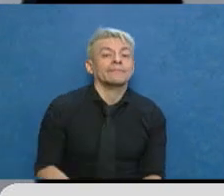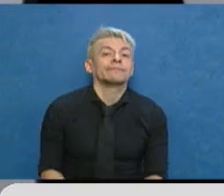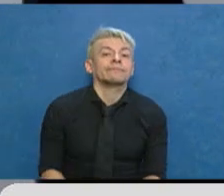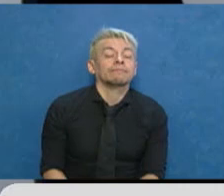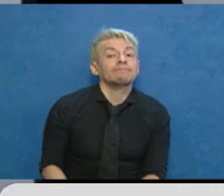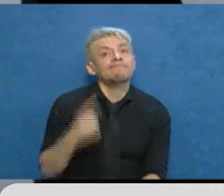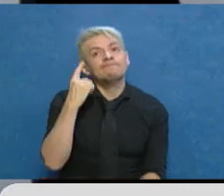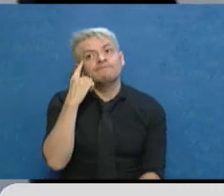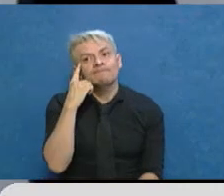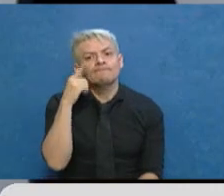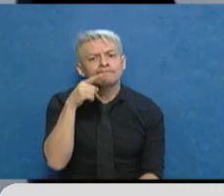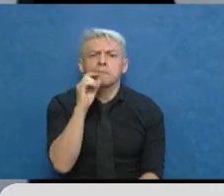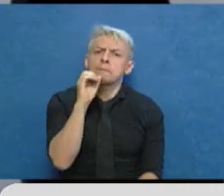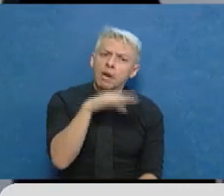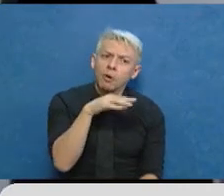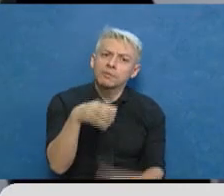ampliar esto